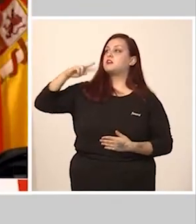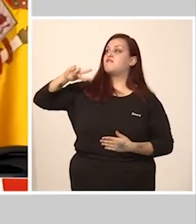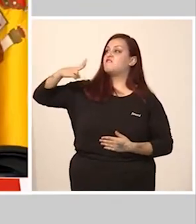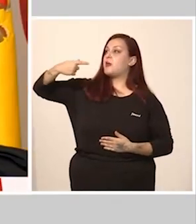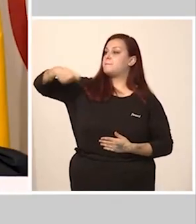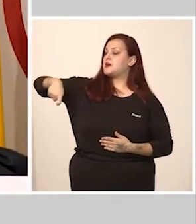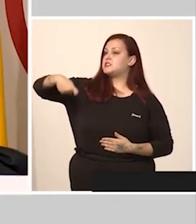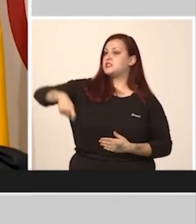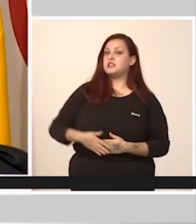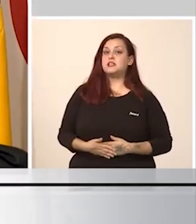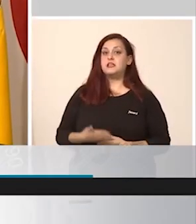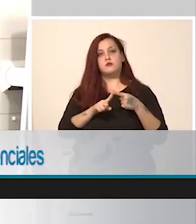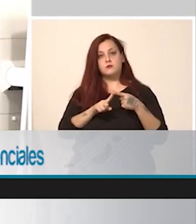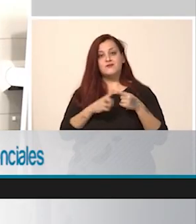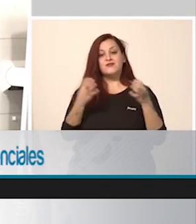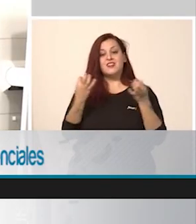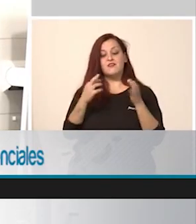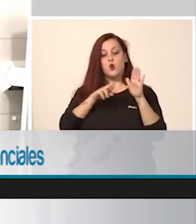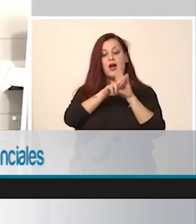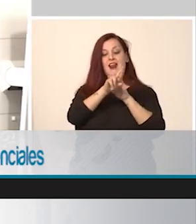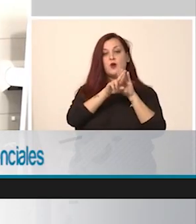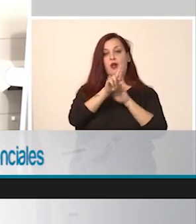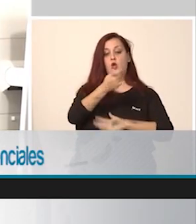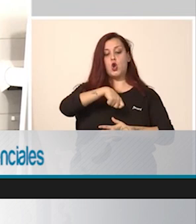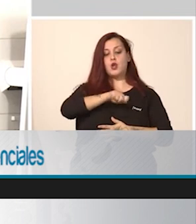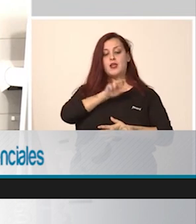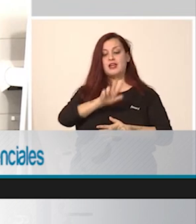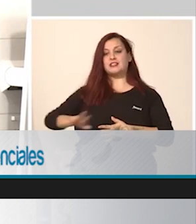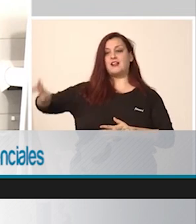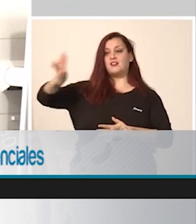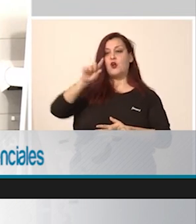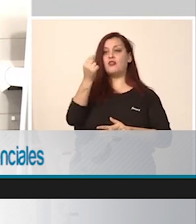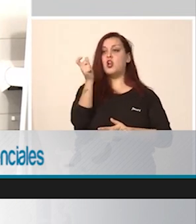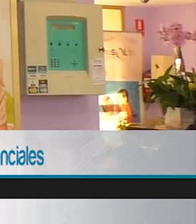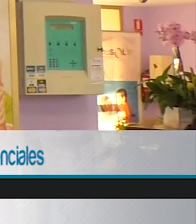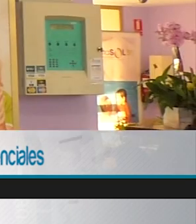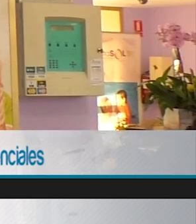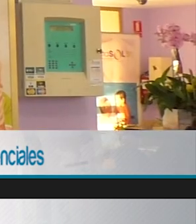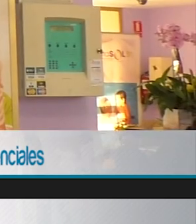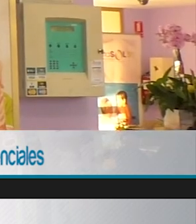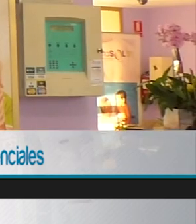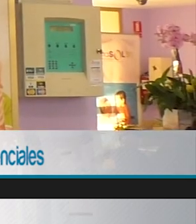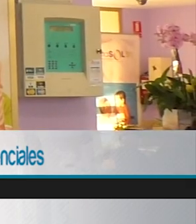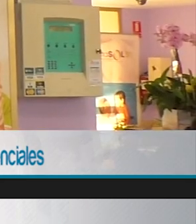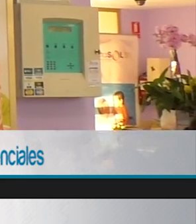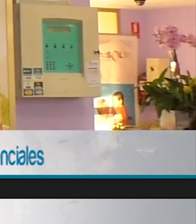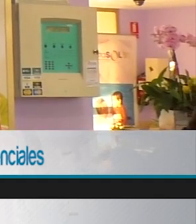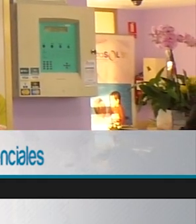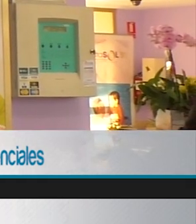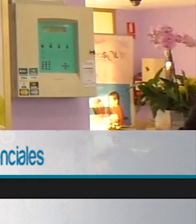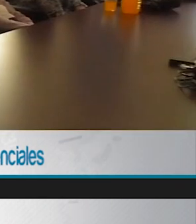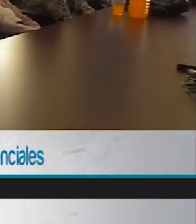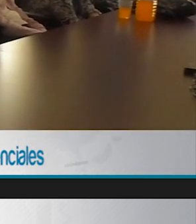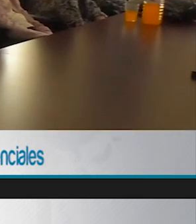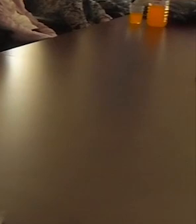la vicepresidenta y portavoz del consel aitanamasa ha anunciado la aprobación del nuevo decreto que aumentará la ratio de personal por cada interno